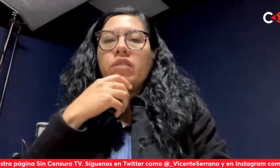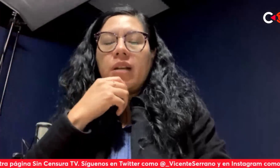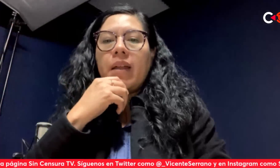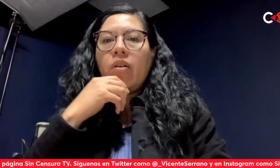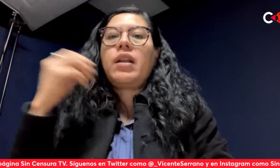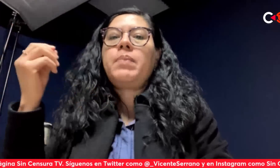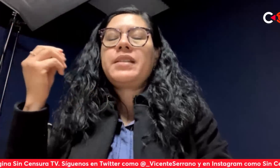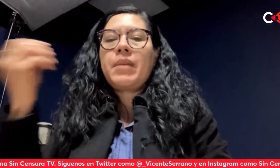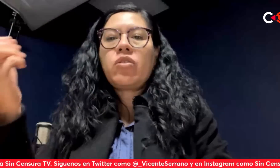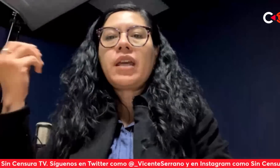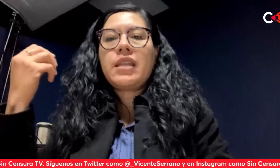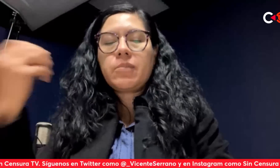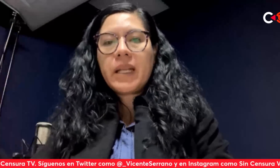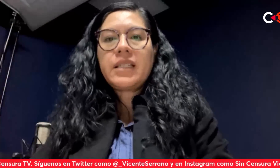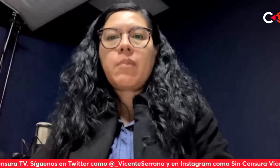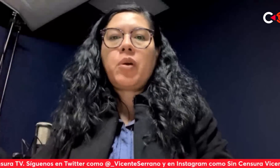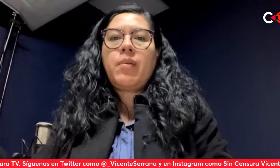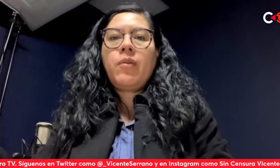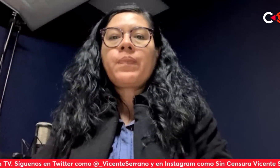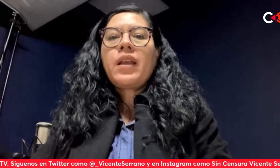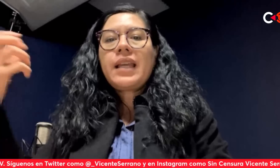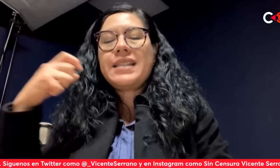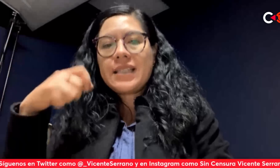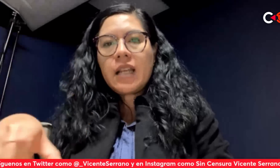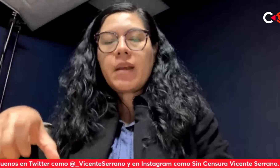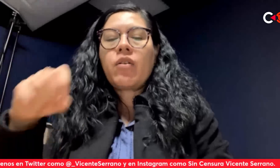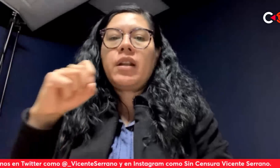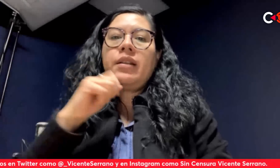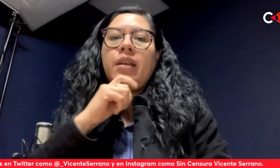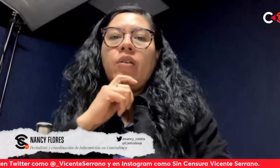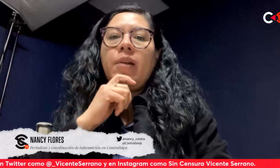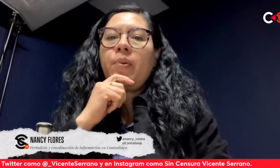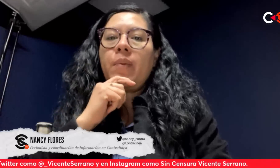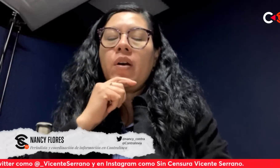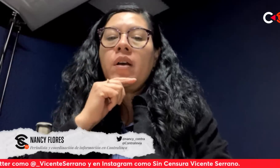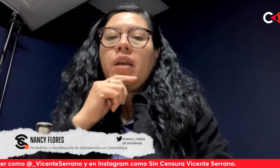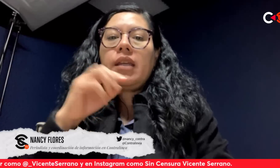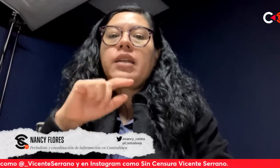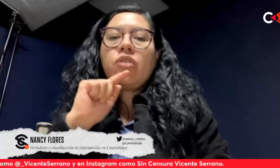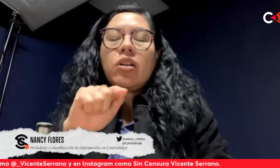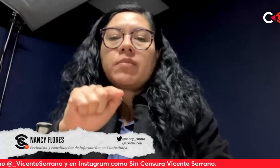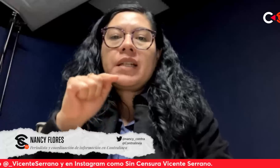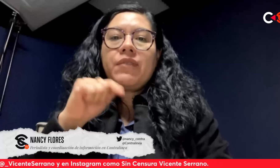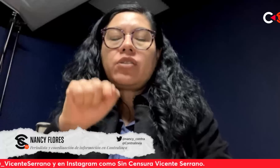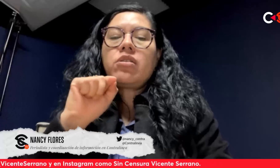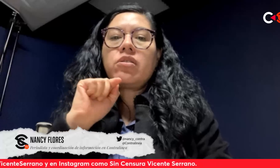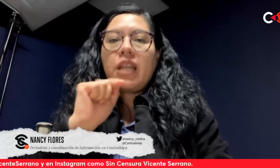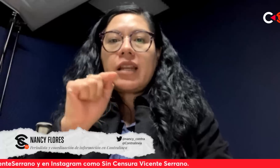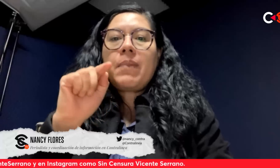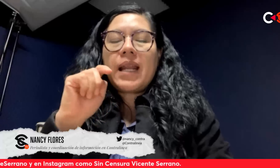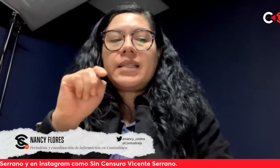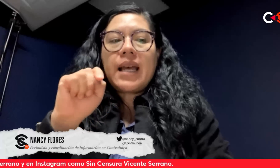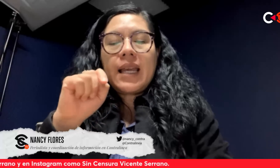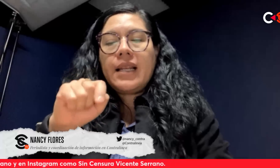pensamiento conservador, el pensamiento que desprecia al pueblo, que se sirve con el dinero del pueblo y que todos los beneficios los